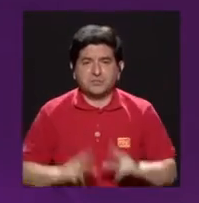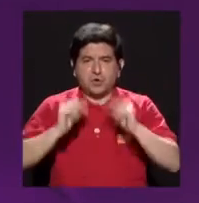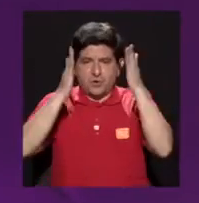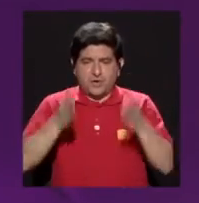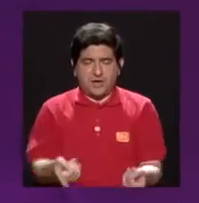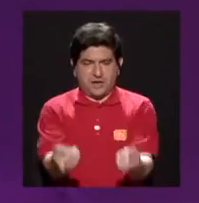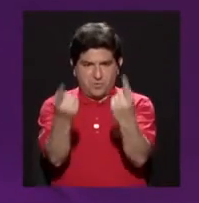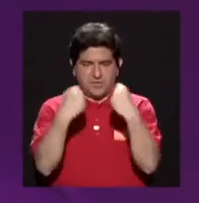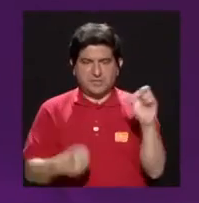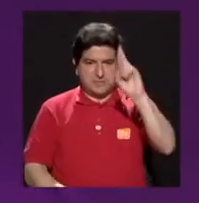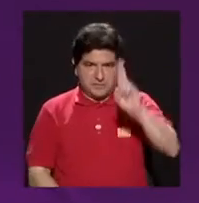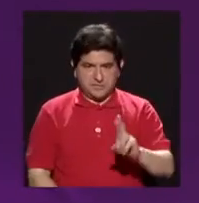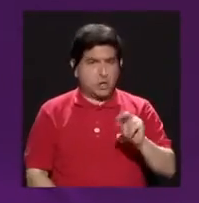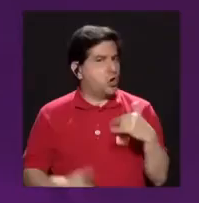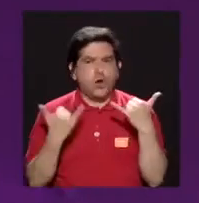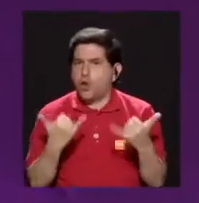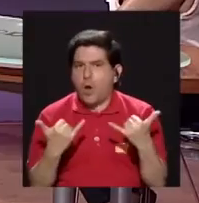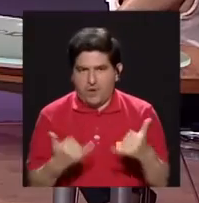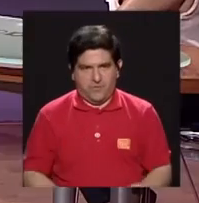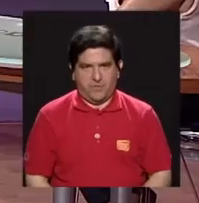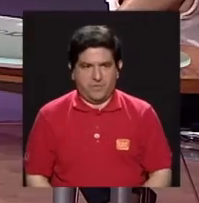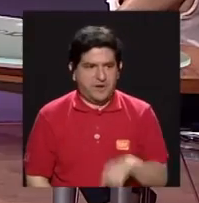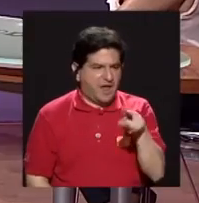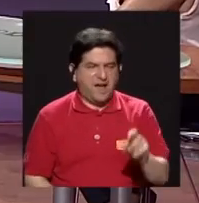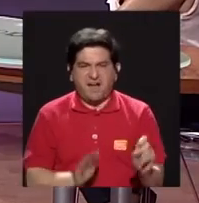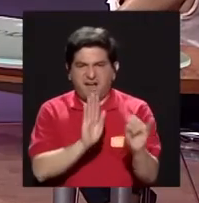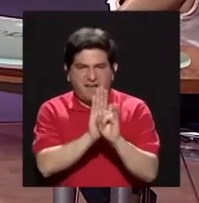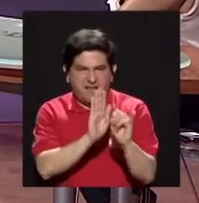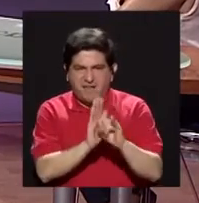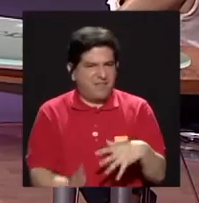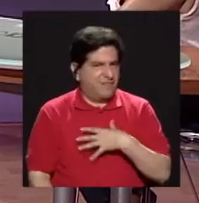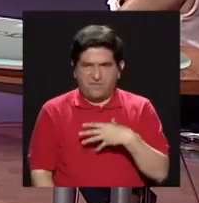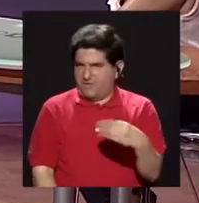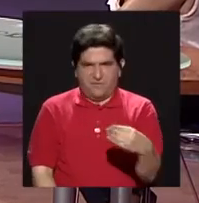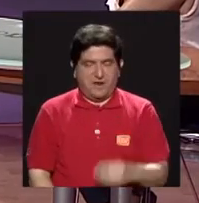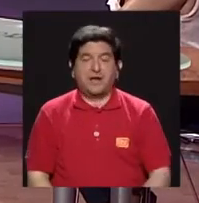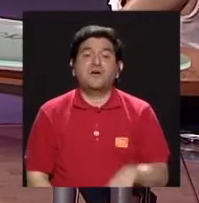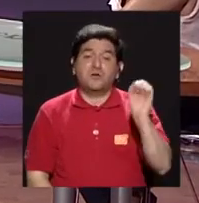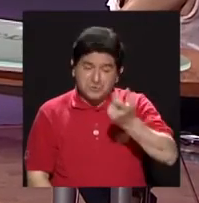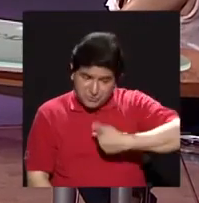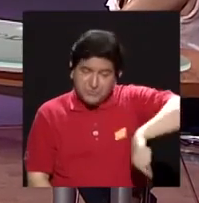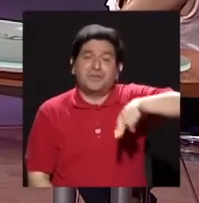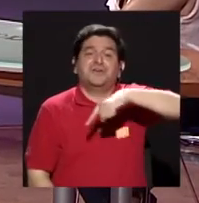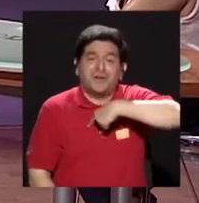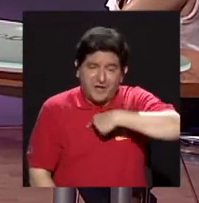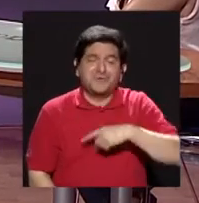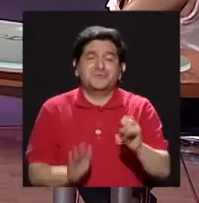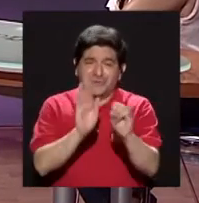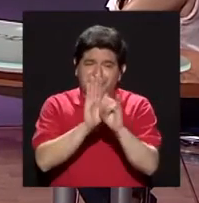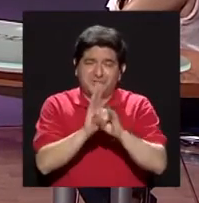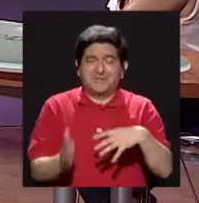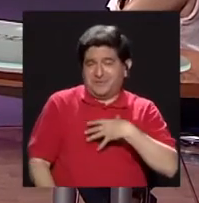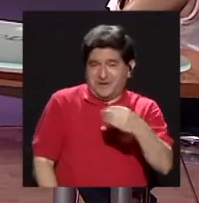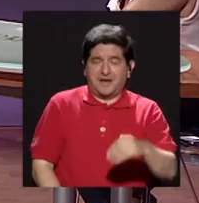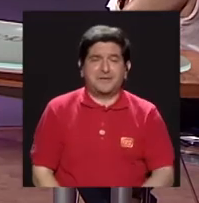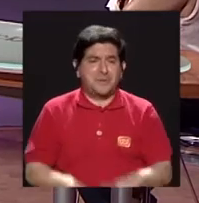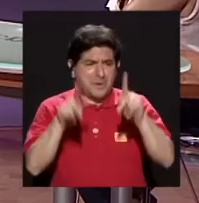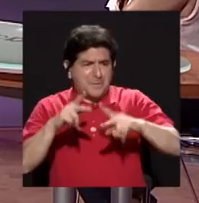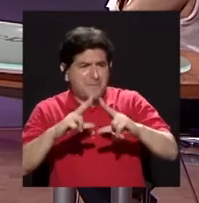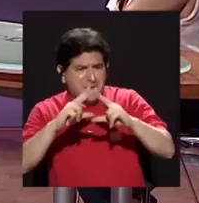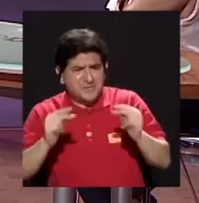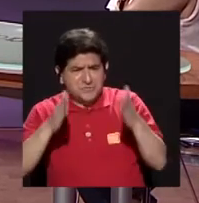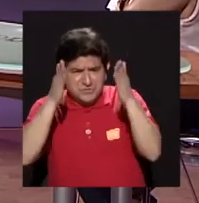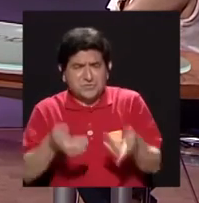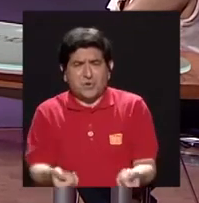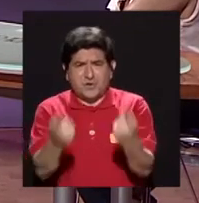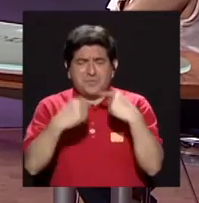es de ahora que los nicaragüenses, ¿verdad?, no son identificados como blanquitos, como si somos identificados nosotros. Mucha de la gente de nicaragüense